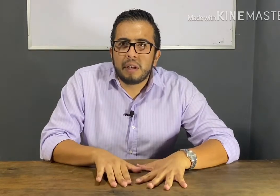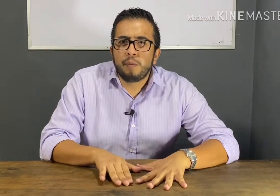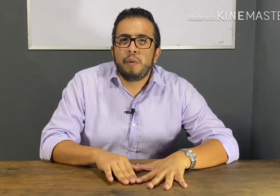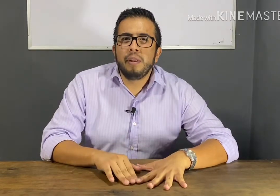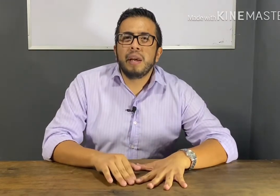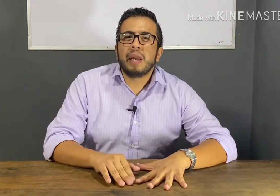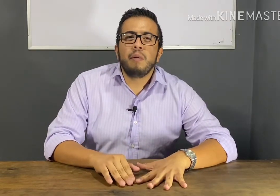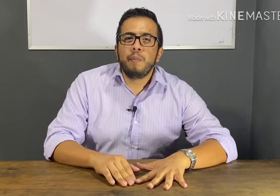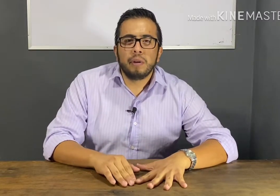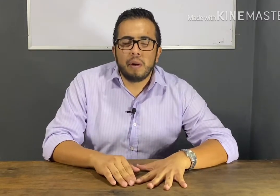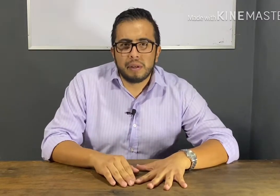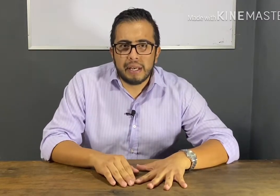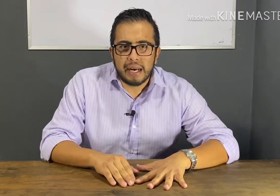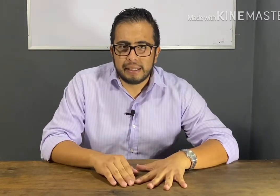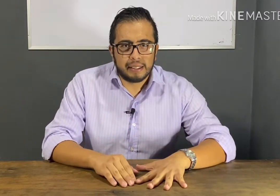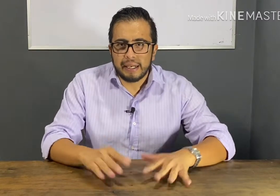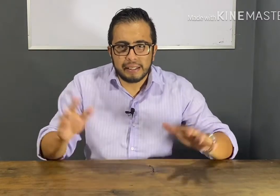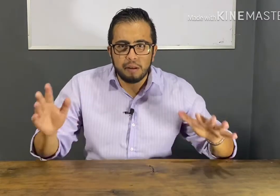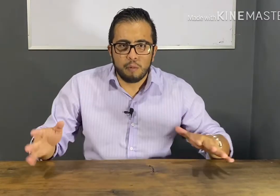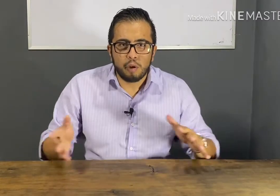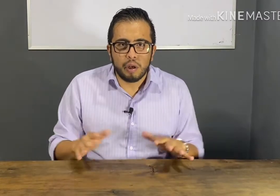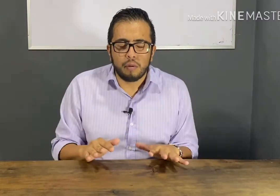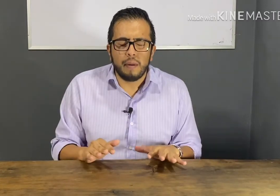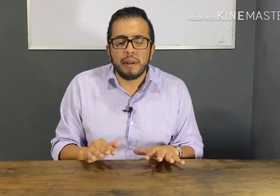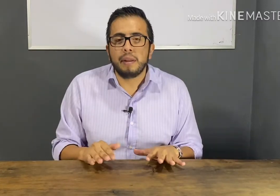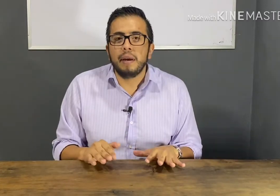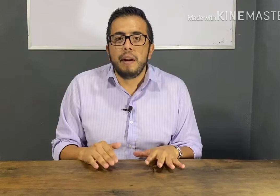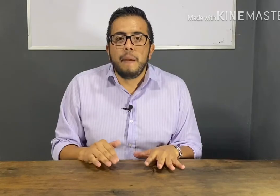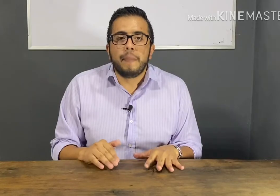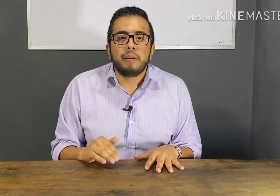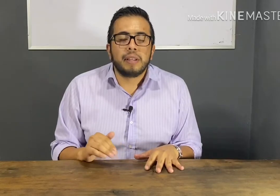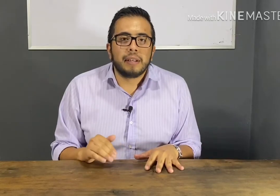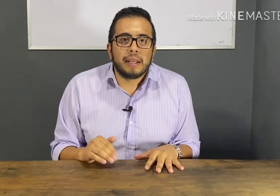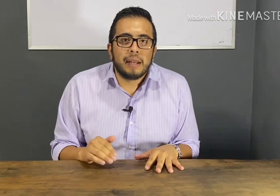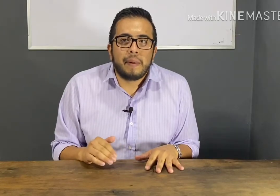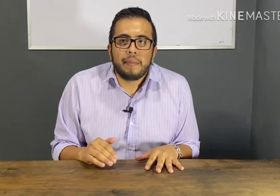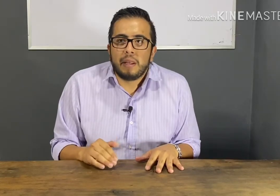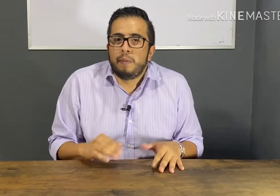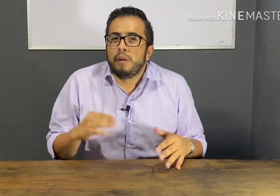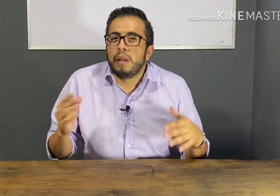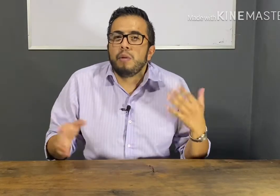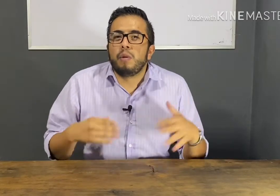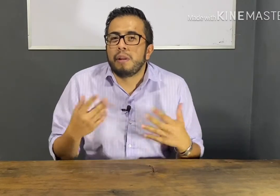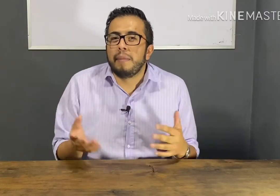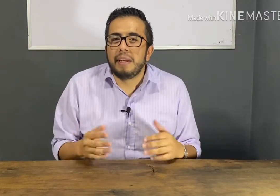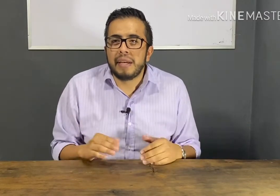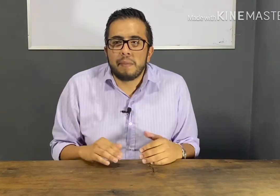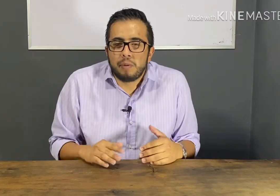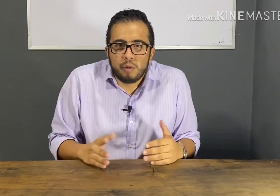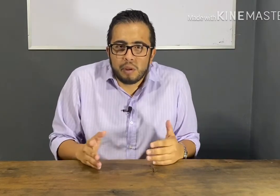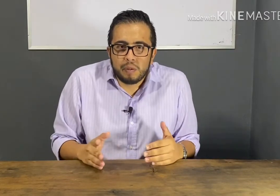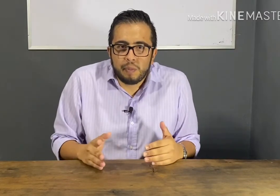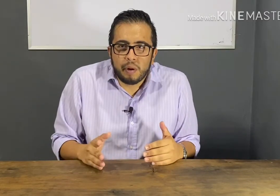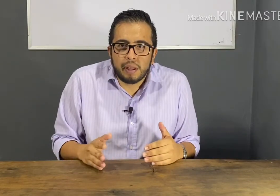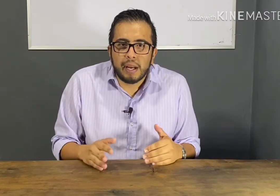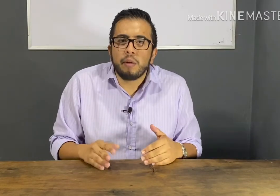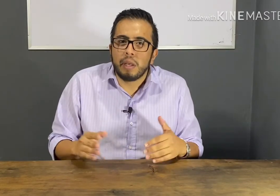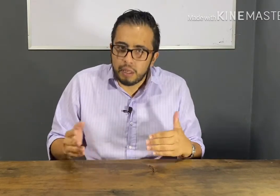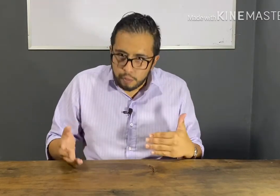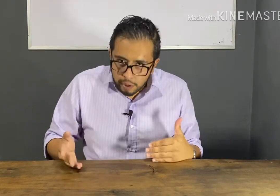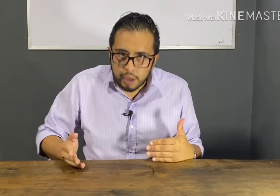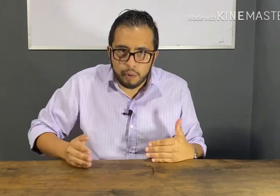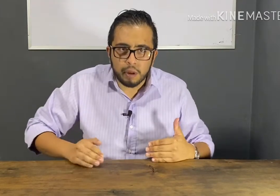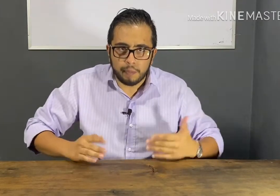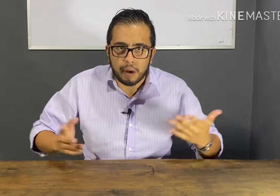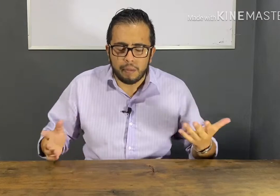AMLO responde que no importa lo que se gaste, que se ha gastado mucho naturalmente, pero se trata de salvar vidas. Por lo tanto, contabilizar pues no es prioritario.